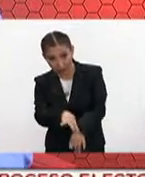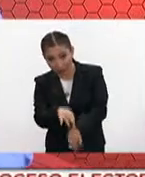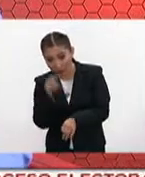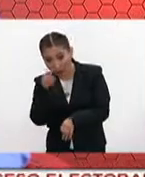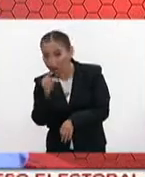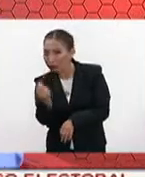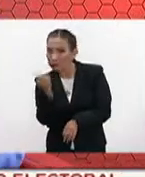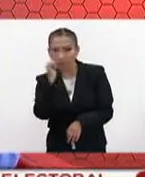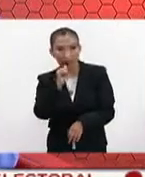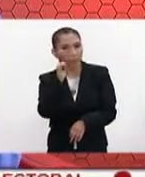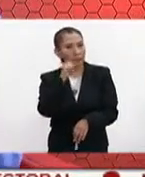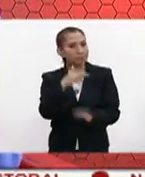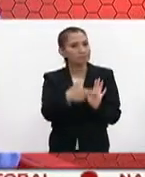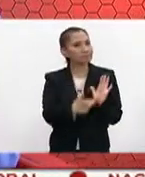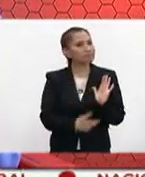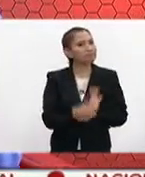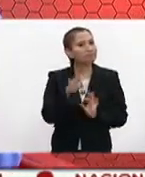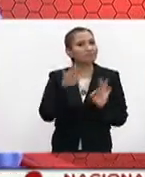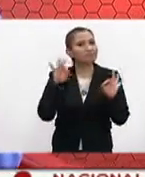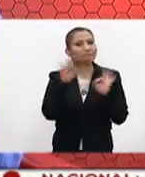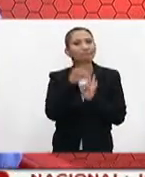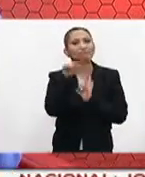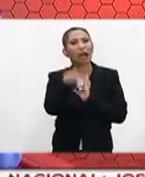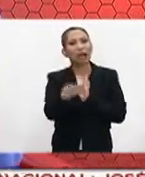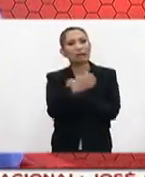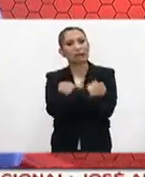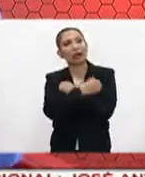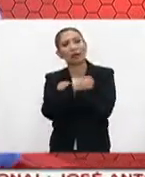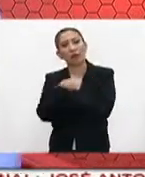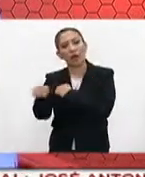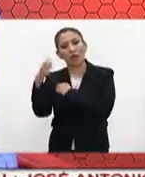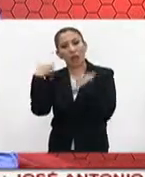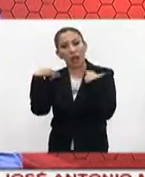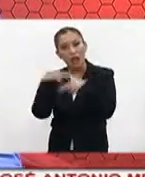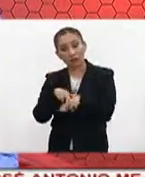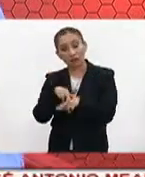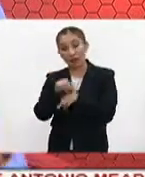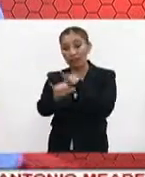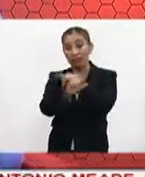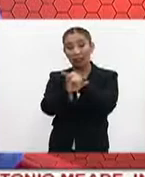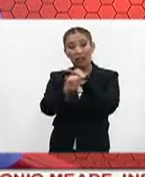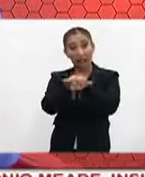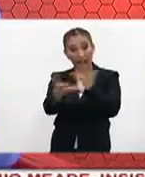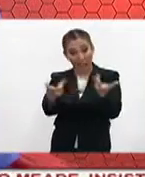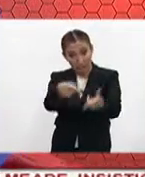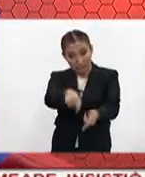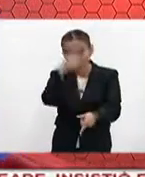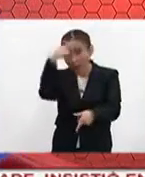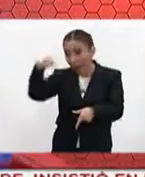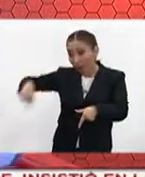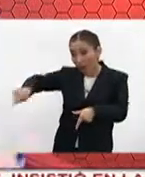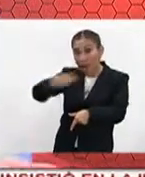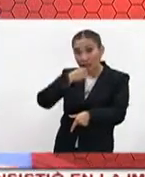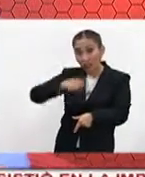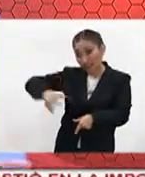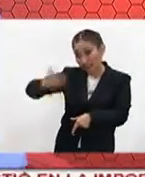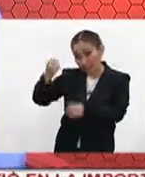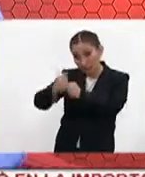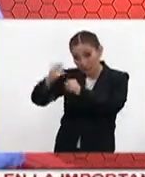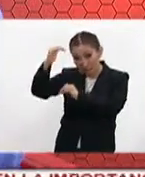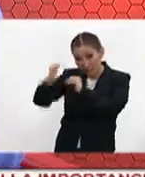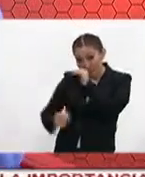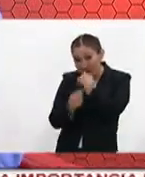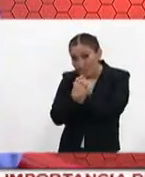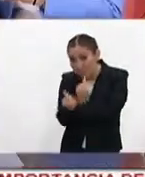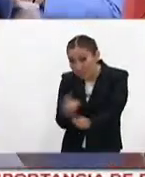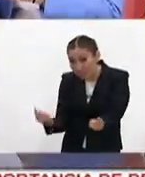hay que hacernos claro, o sea, el principal papel, por supuesto, que es el de educador. Las redes sociales no están hechas para menores de 13 años.